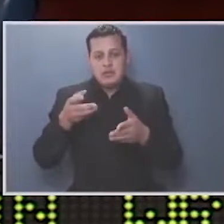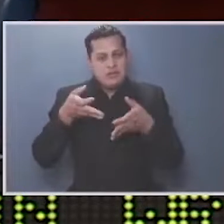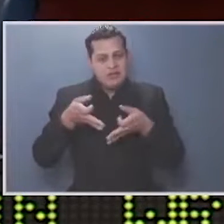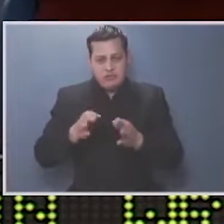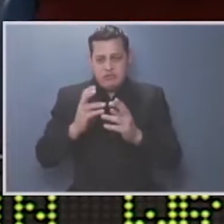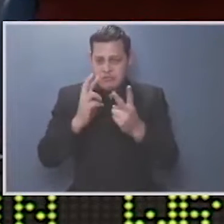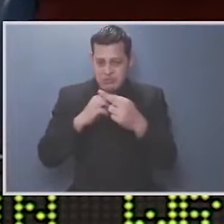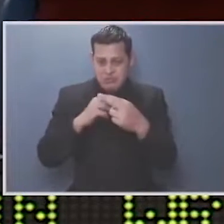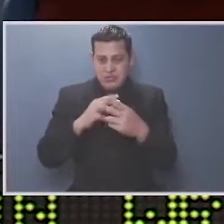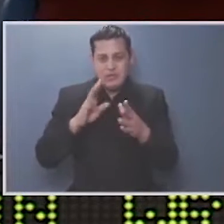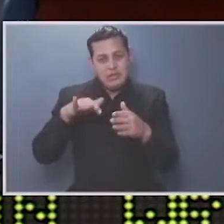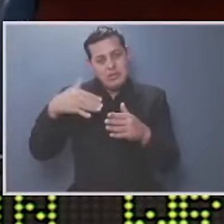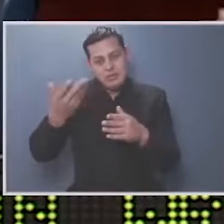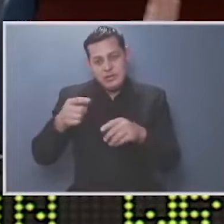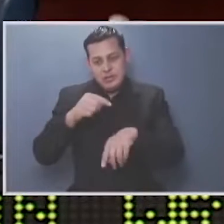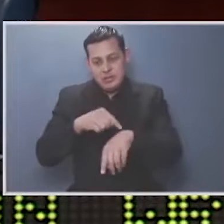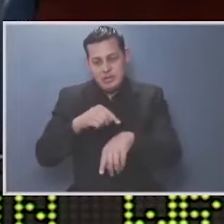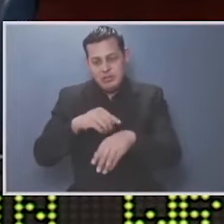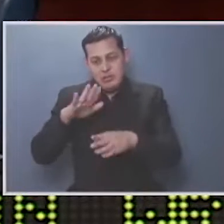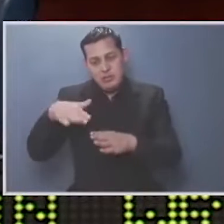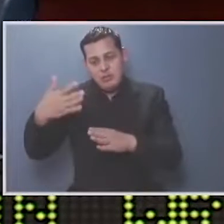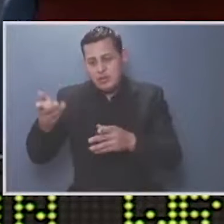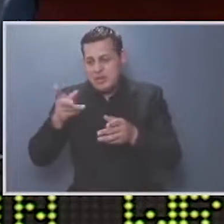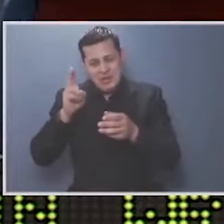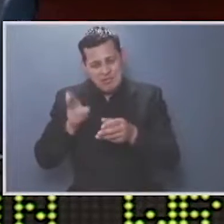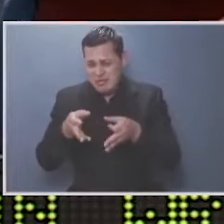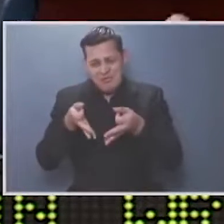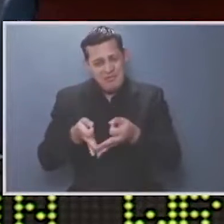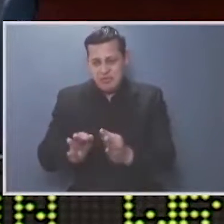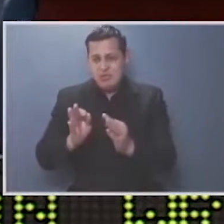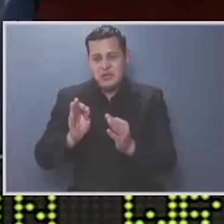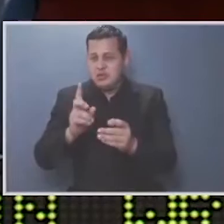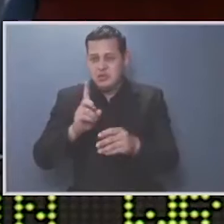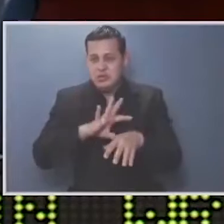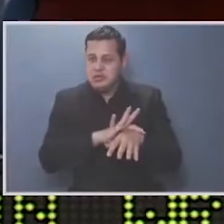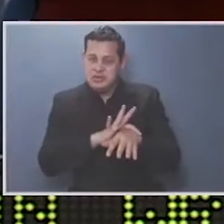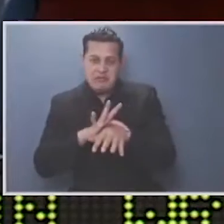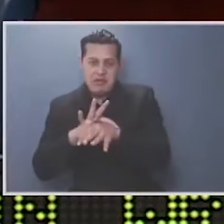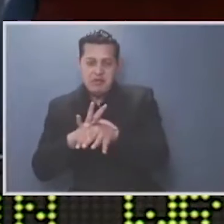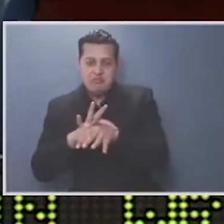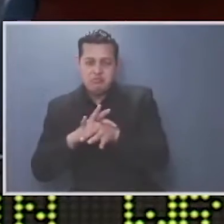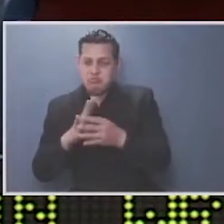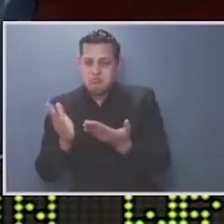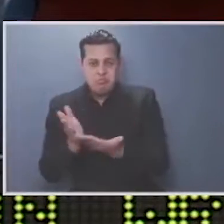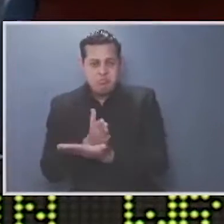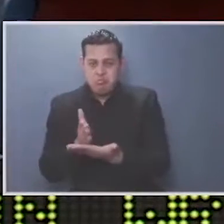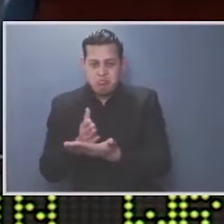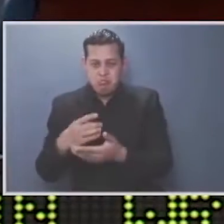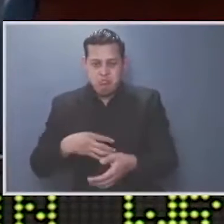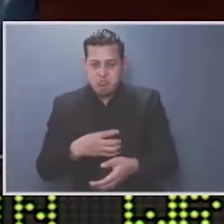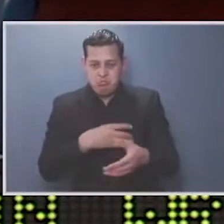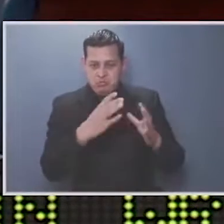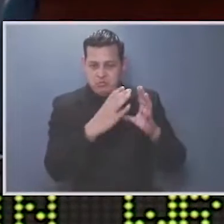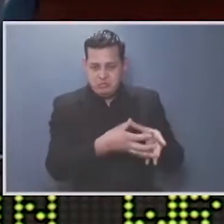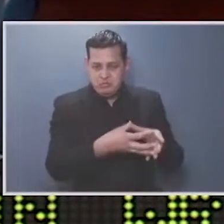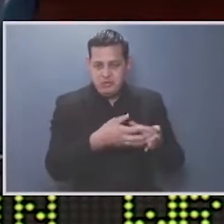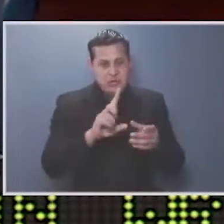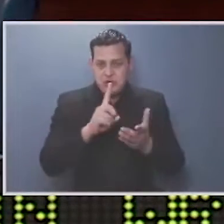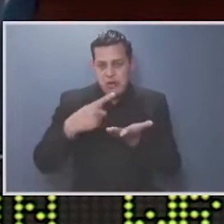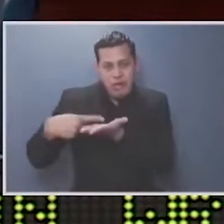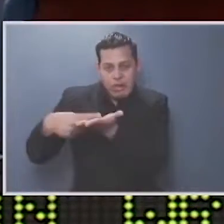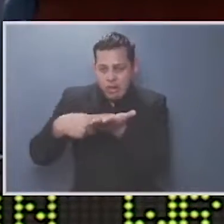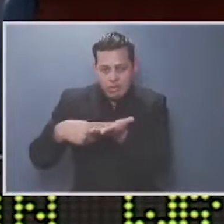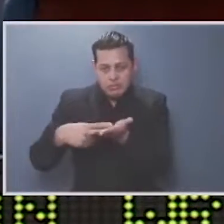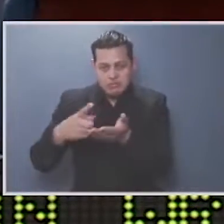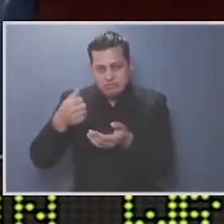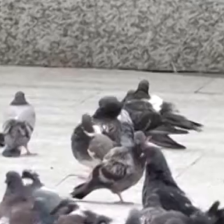reforma y también prórroga de la misma forma, sin llevarlo a la respectiva comisión, sin hacer el